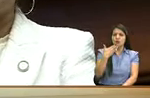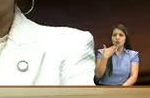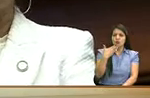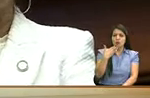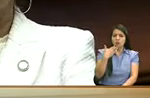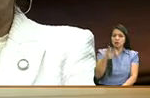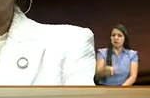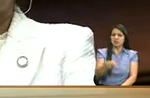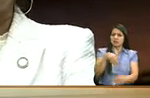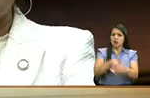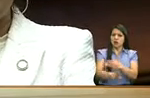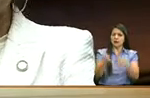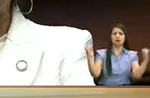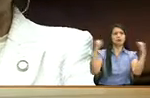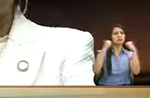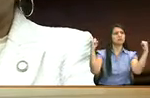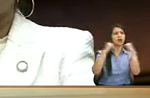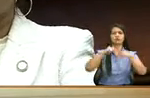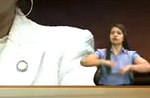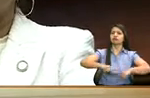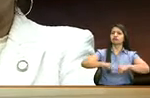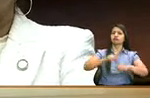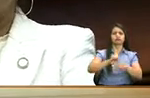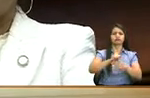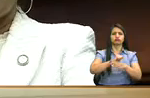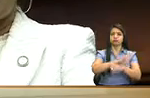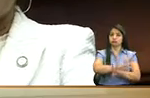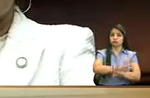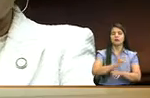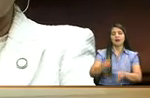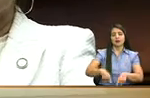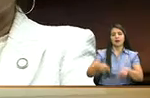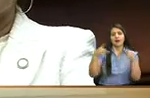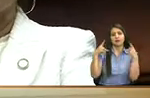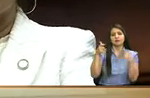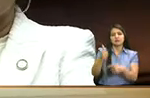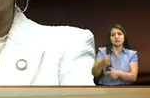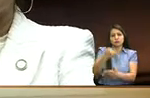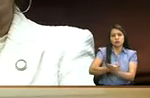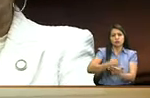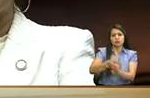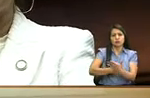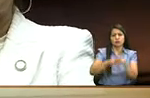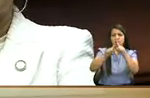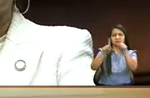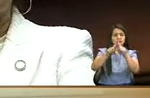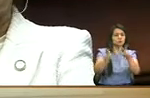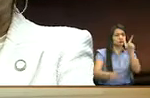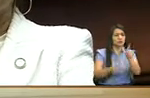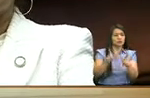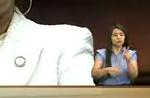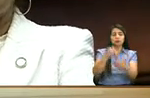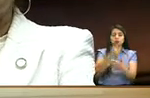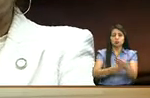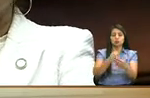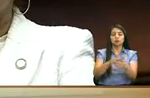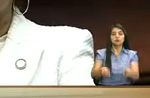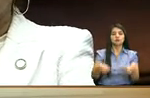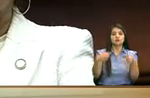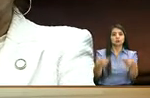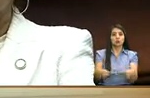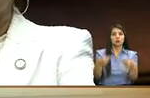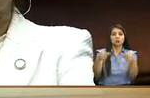los gimnasios, se hacen en la vida. Hay miles de personas que luchan día a día en